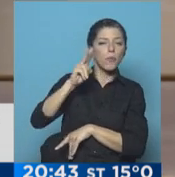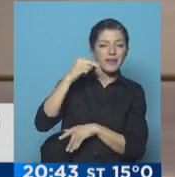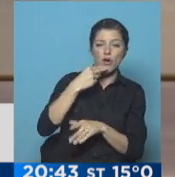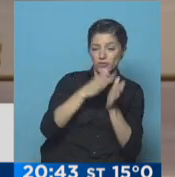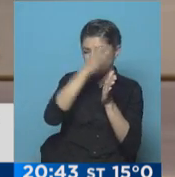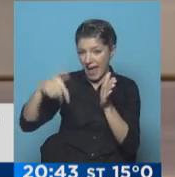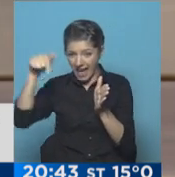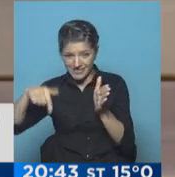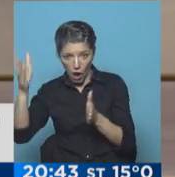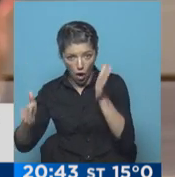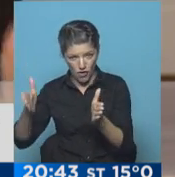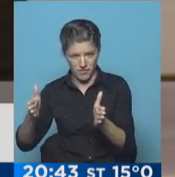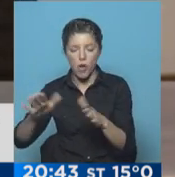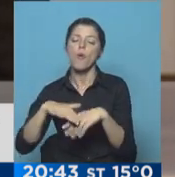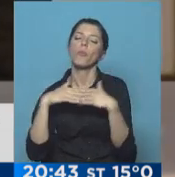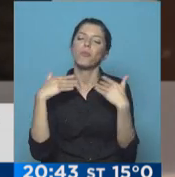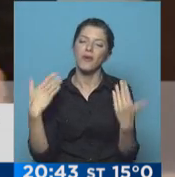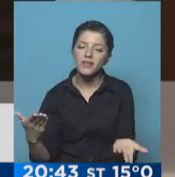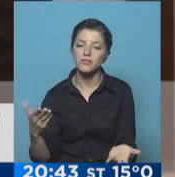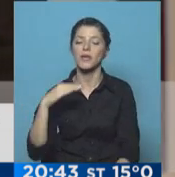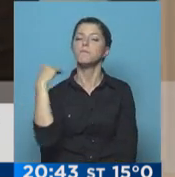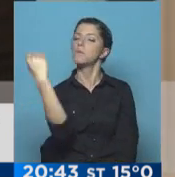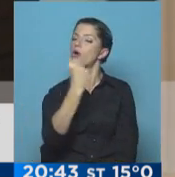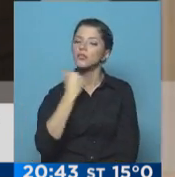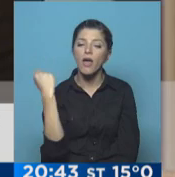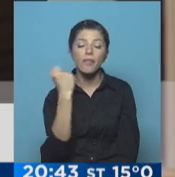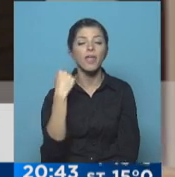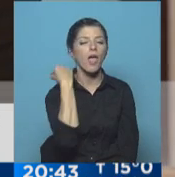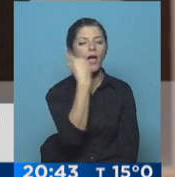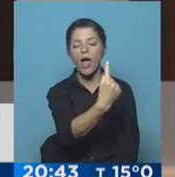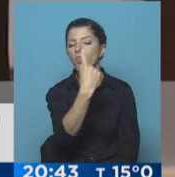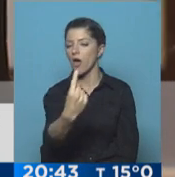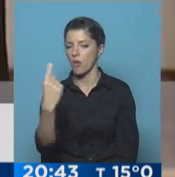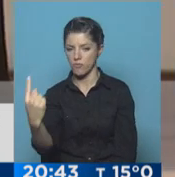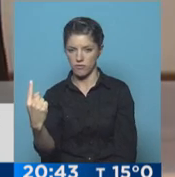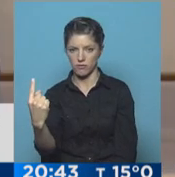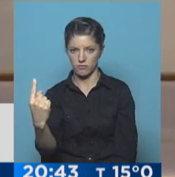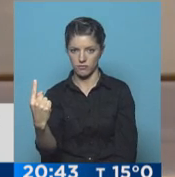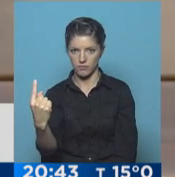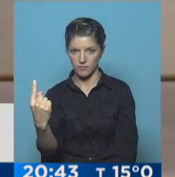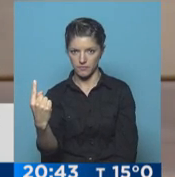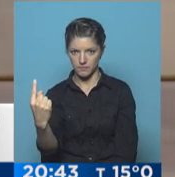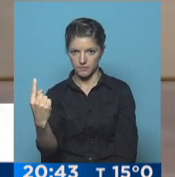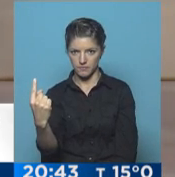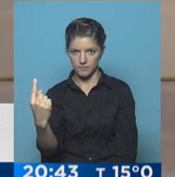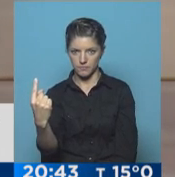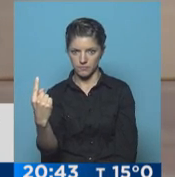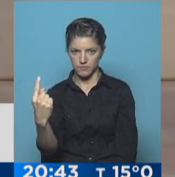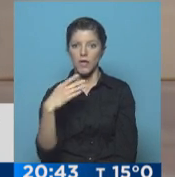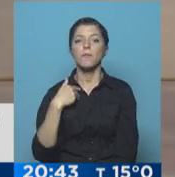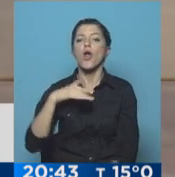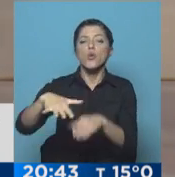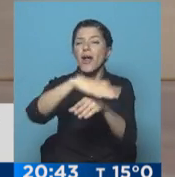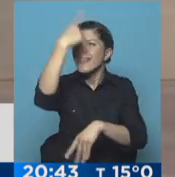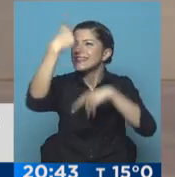eso es muy importante que todos y cada uno de nosotros recorramos todos los